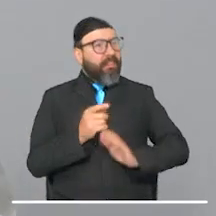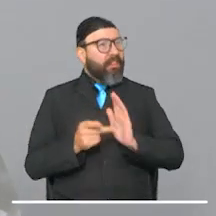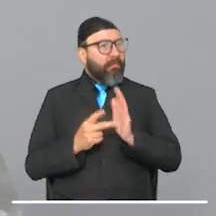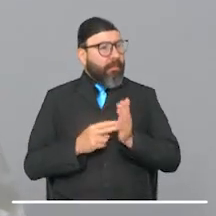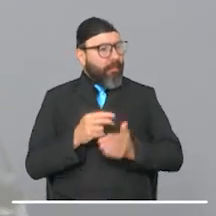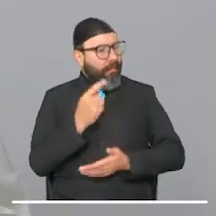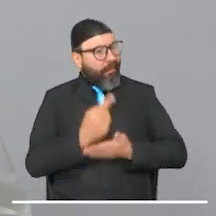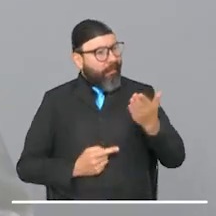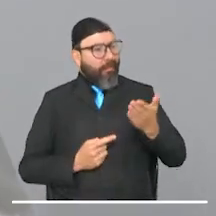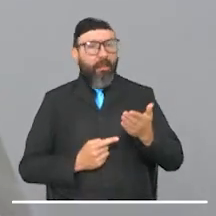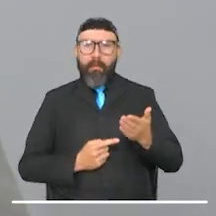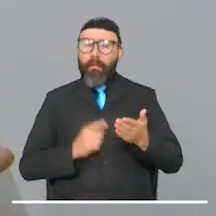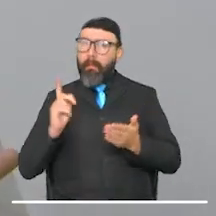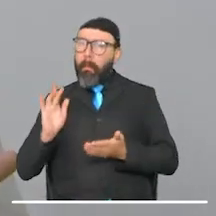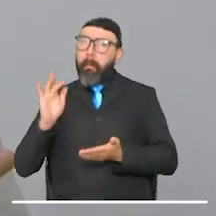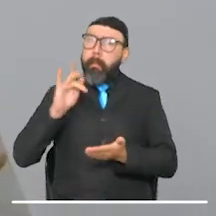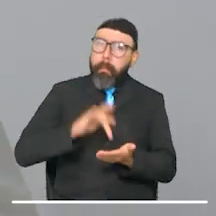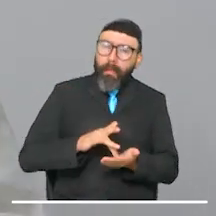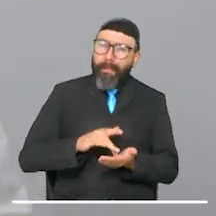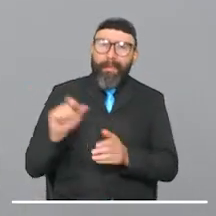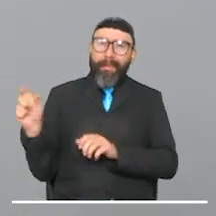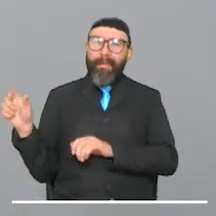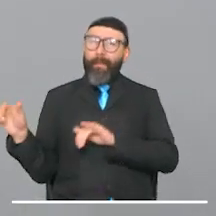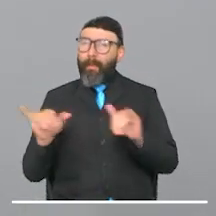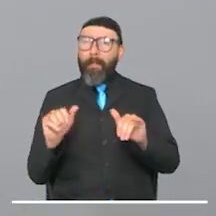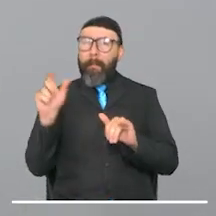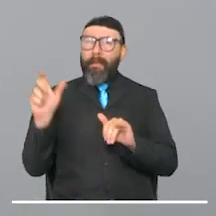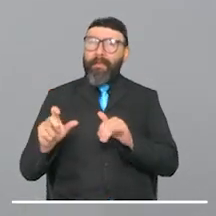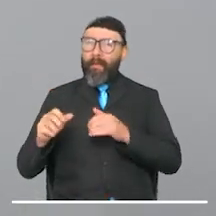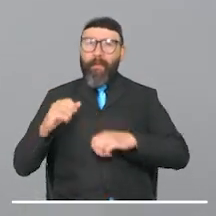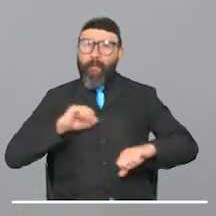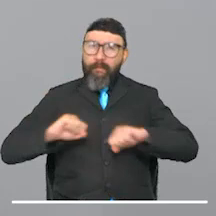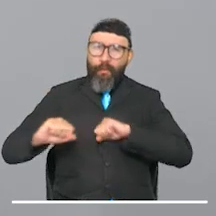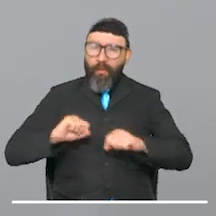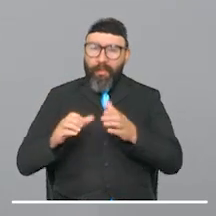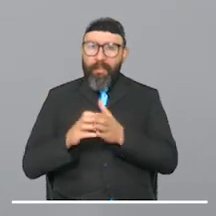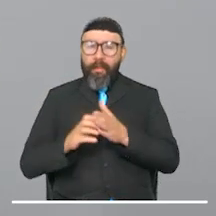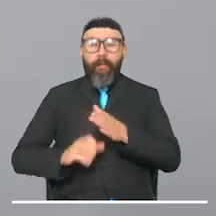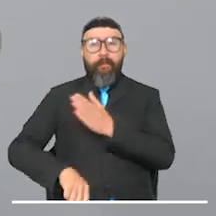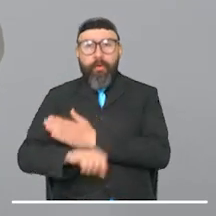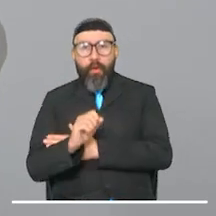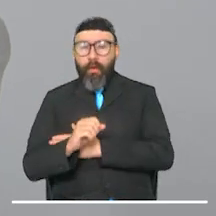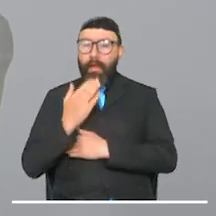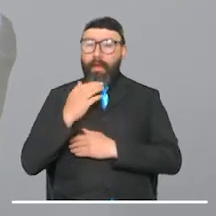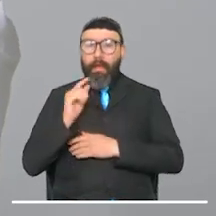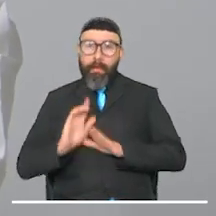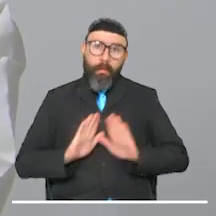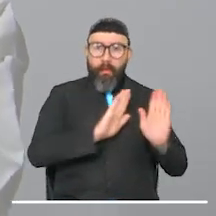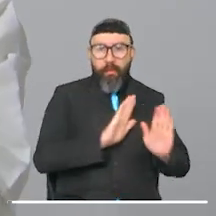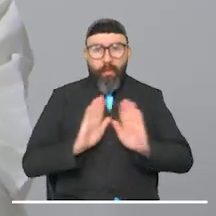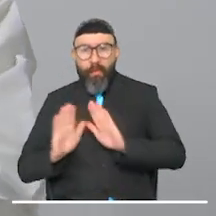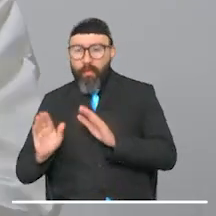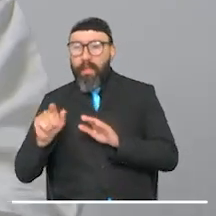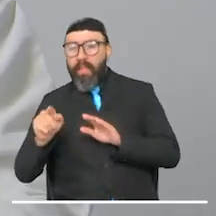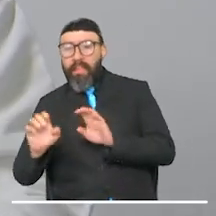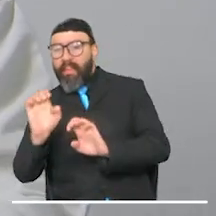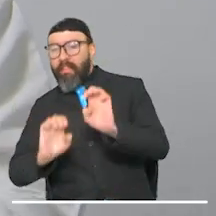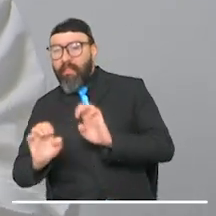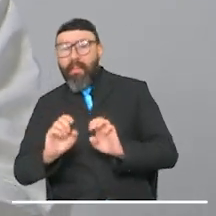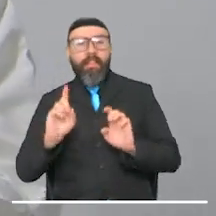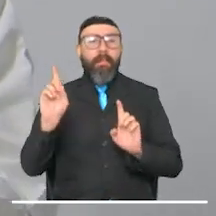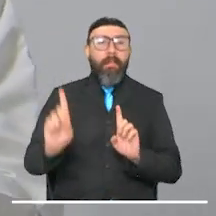jugador nuevo como en un equipo de fútbol que entonces hay Arquero defensas mediocampistas delanteros